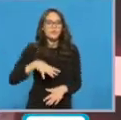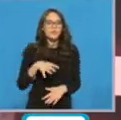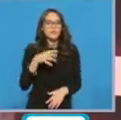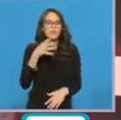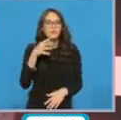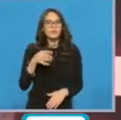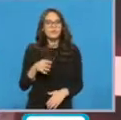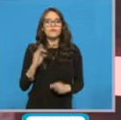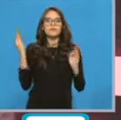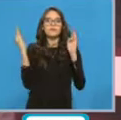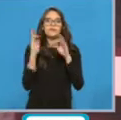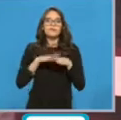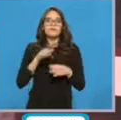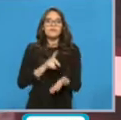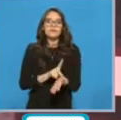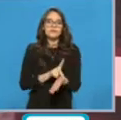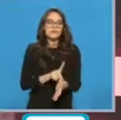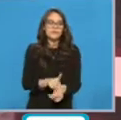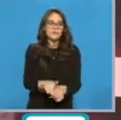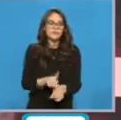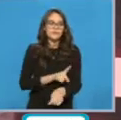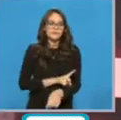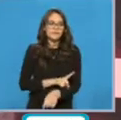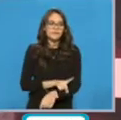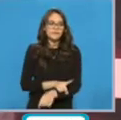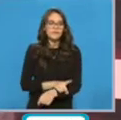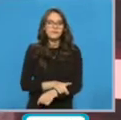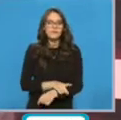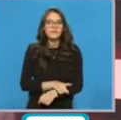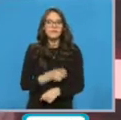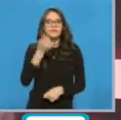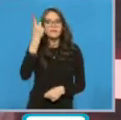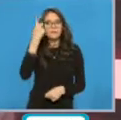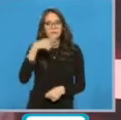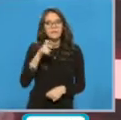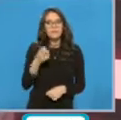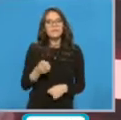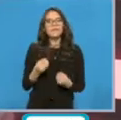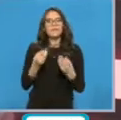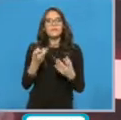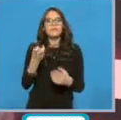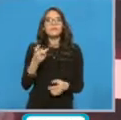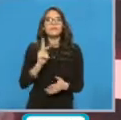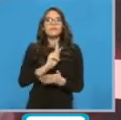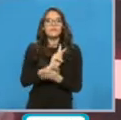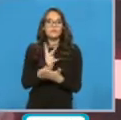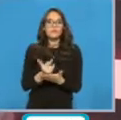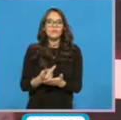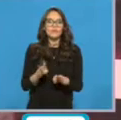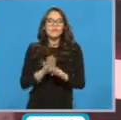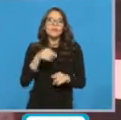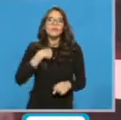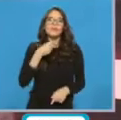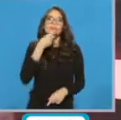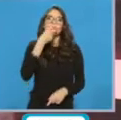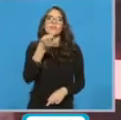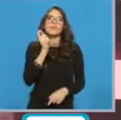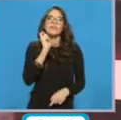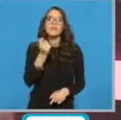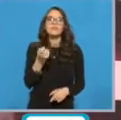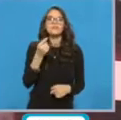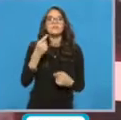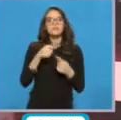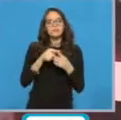las delegaciones y ofrecerles este tipo de programa que, como te comentaba, son ciertos